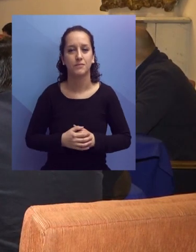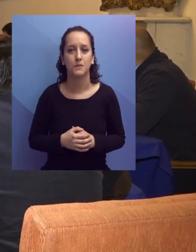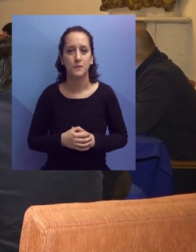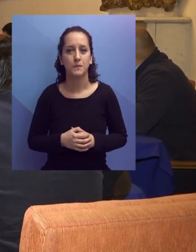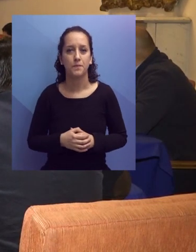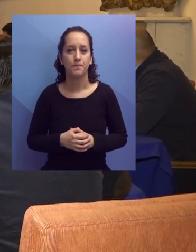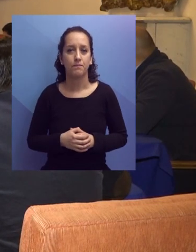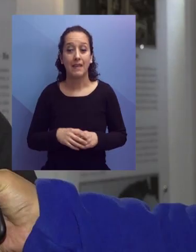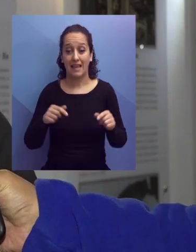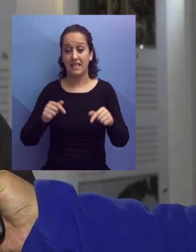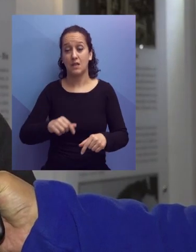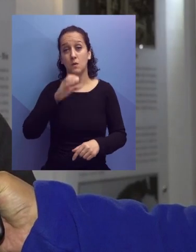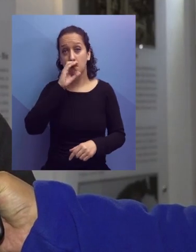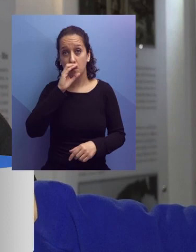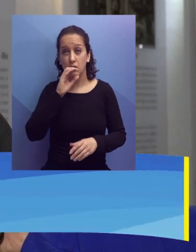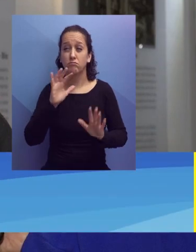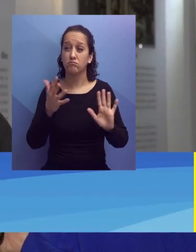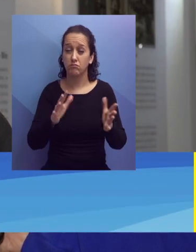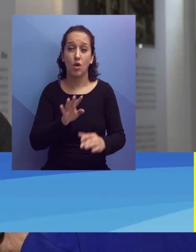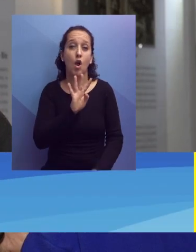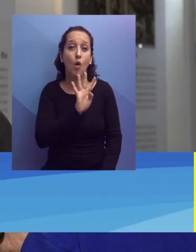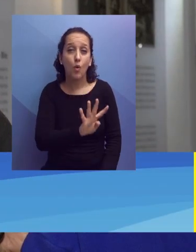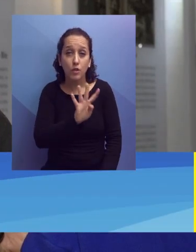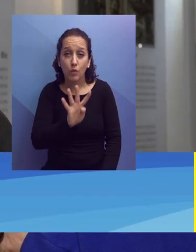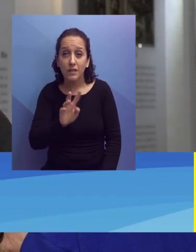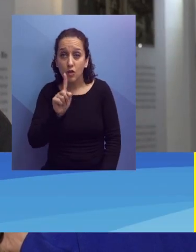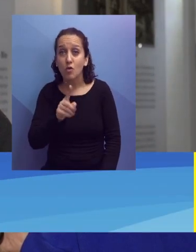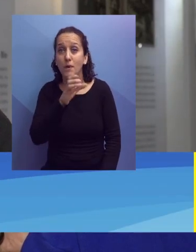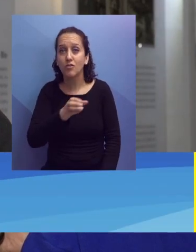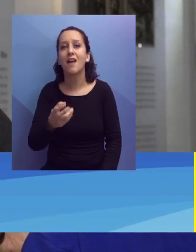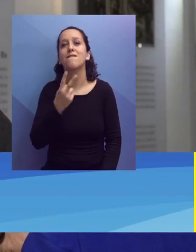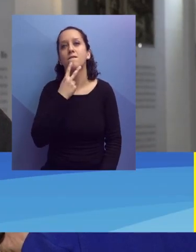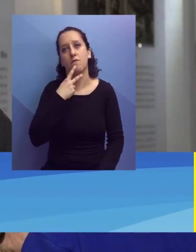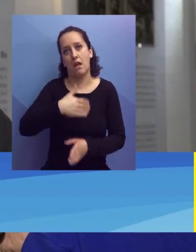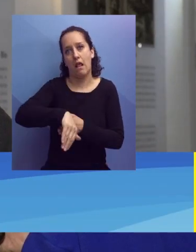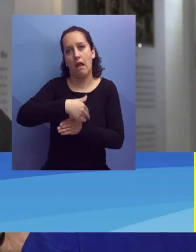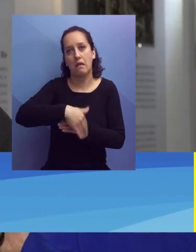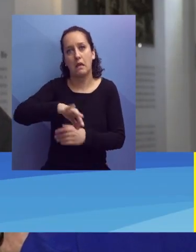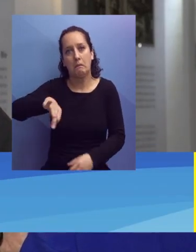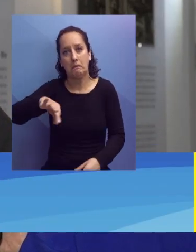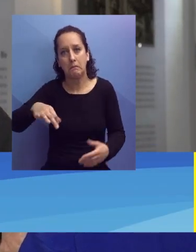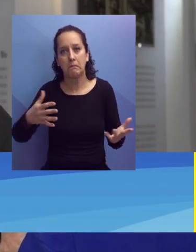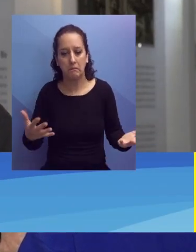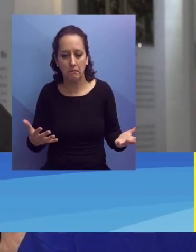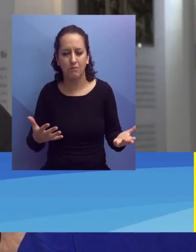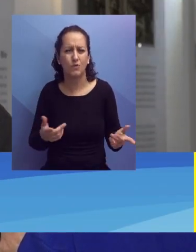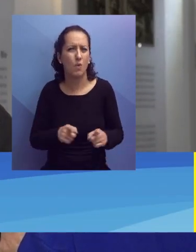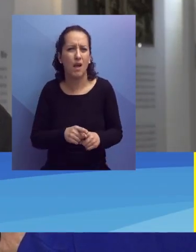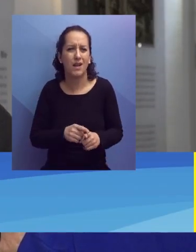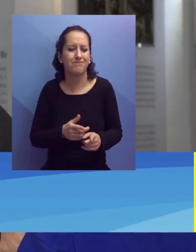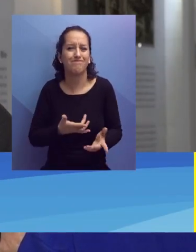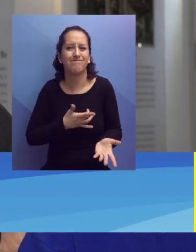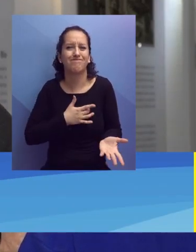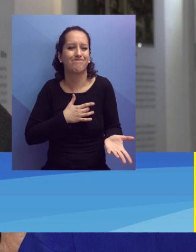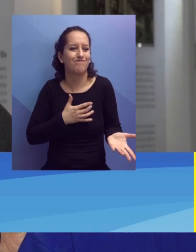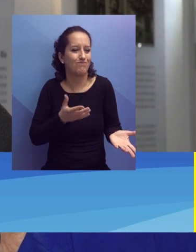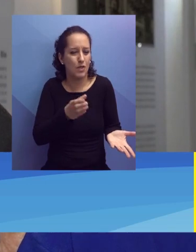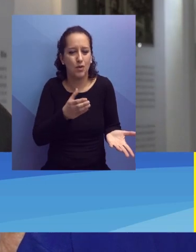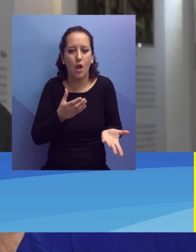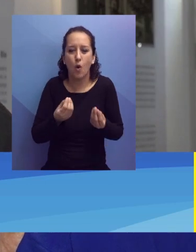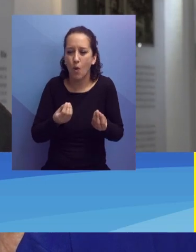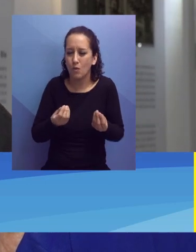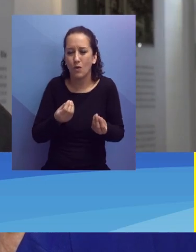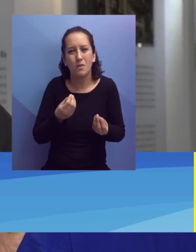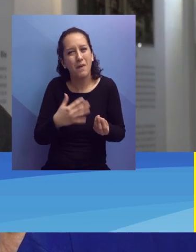una situación que en el caso de la comuna de Concepción lleva a que 441 personas vivan en la calle, con todo lo inhumano que significa